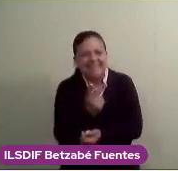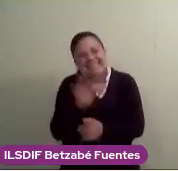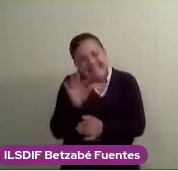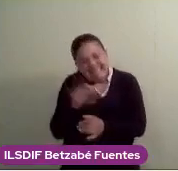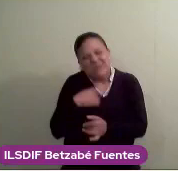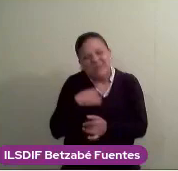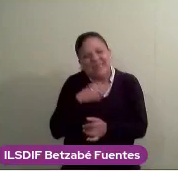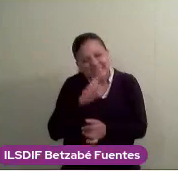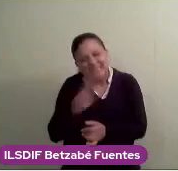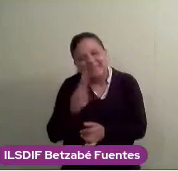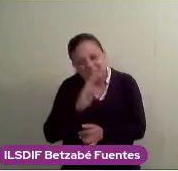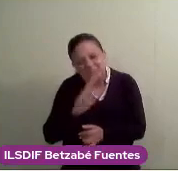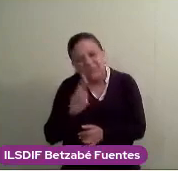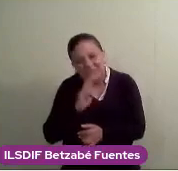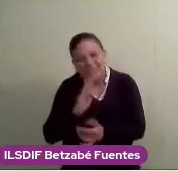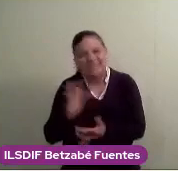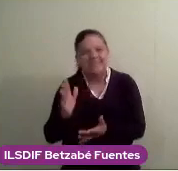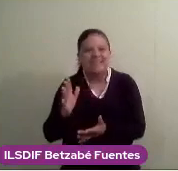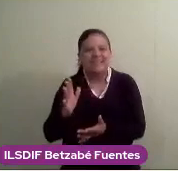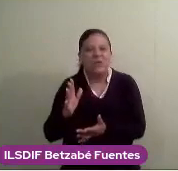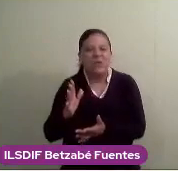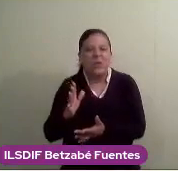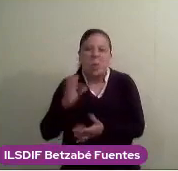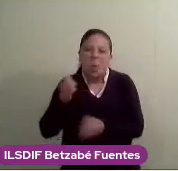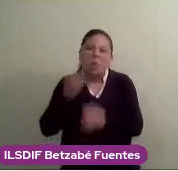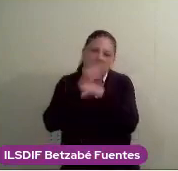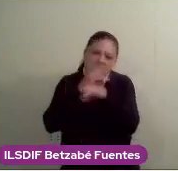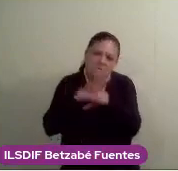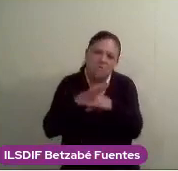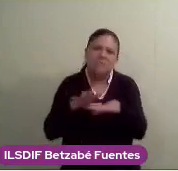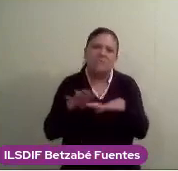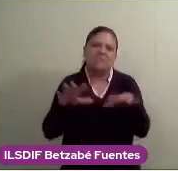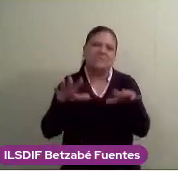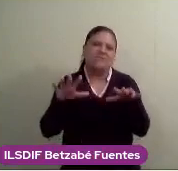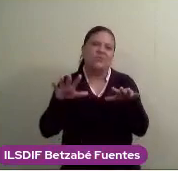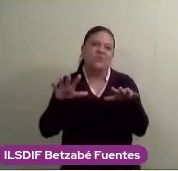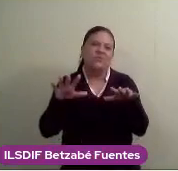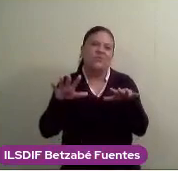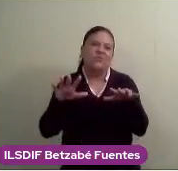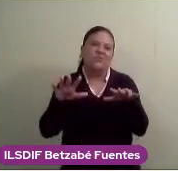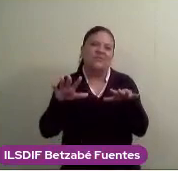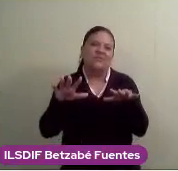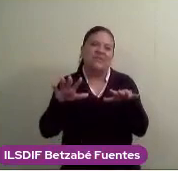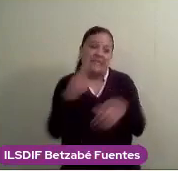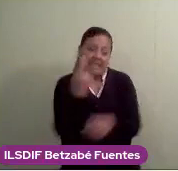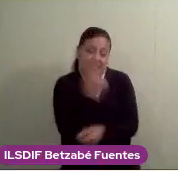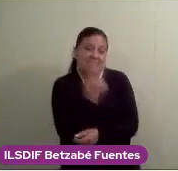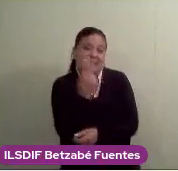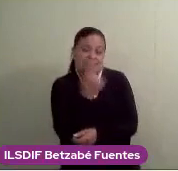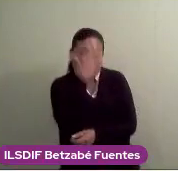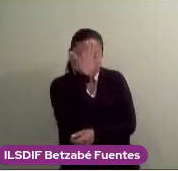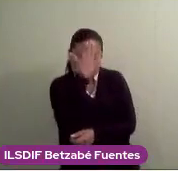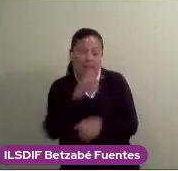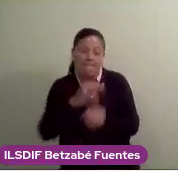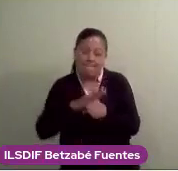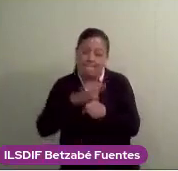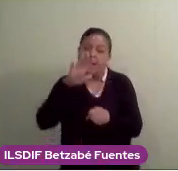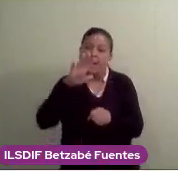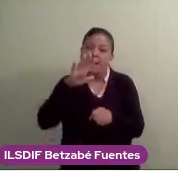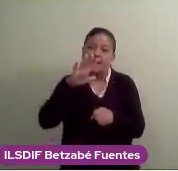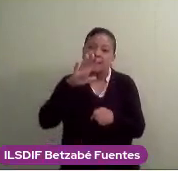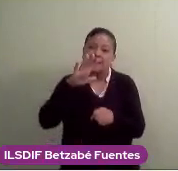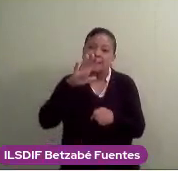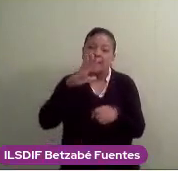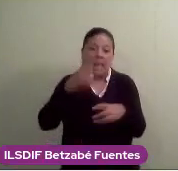preguntas, a veces pongo cierta información al respecto y por supuesto el conjunto de una vida saludable que